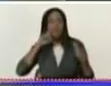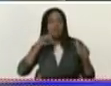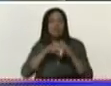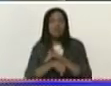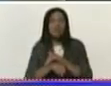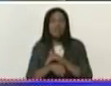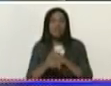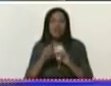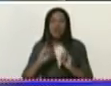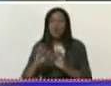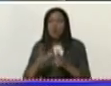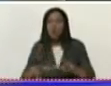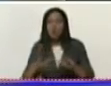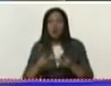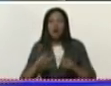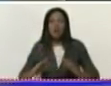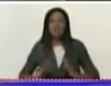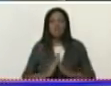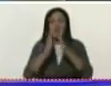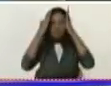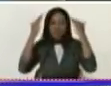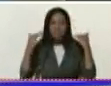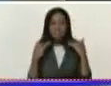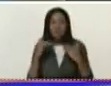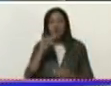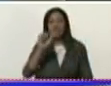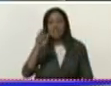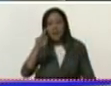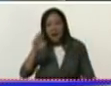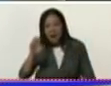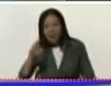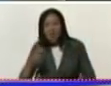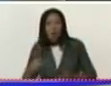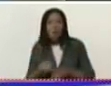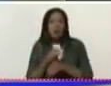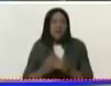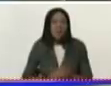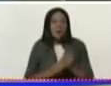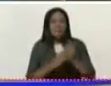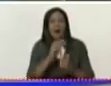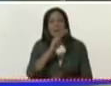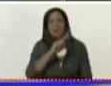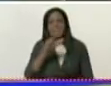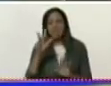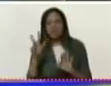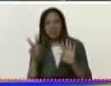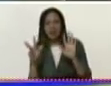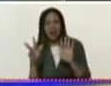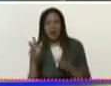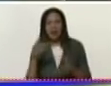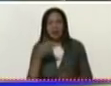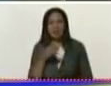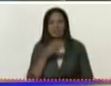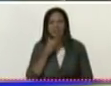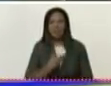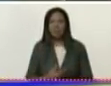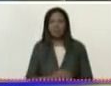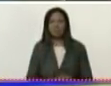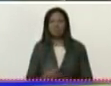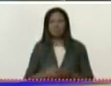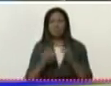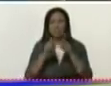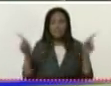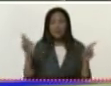bajo riesgo San Francisco de Yare, gobernando. 23 de diciembre, el gobierno no se para,